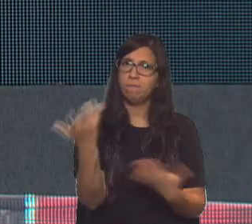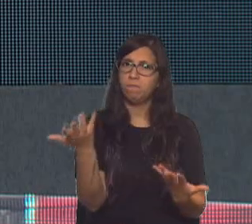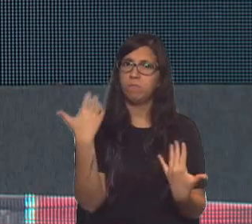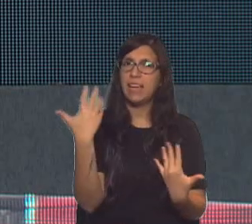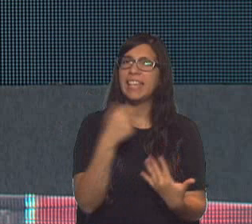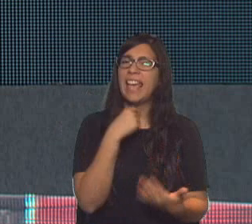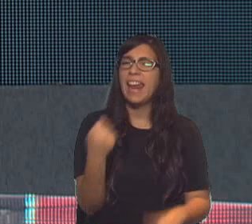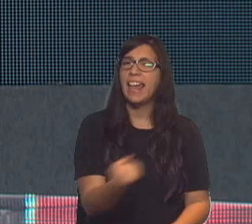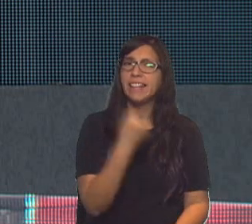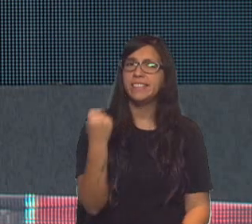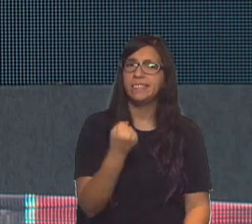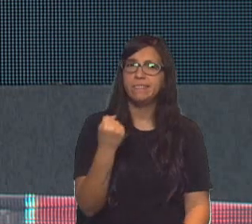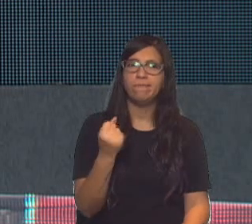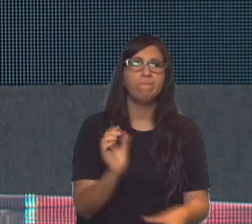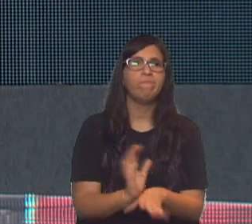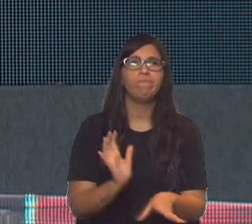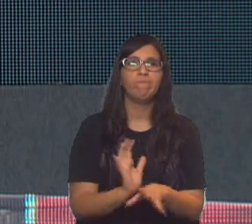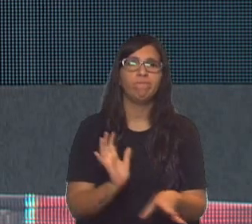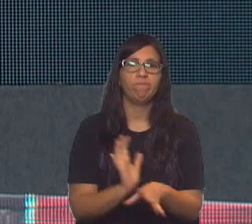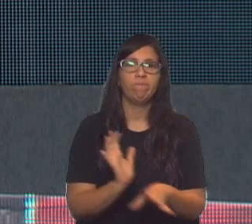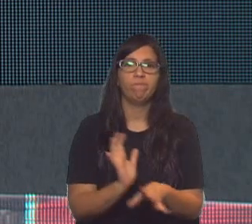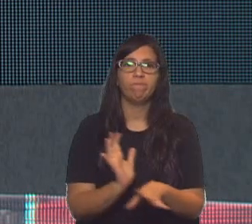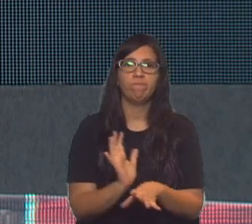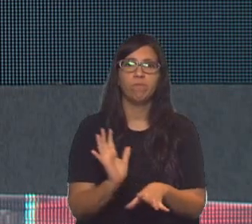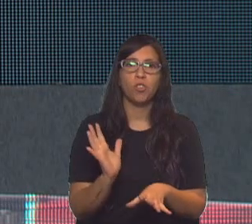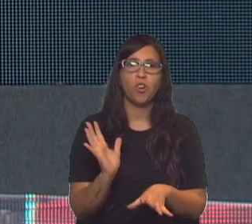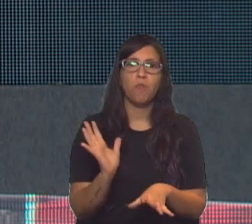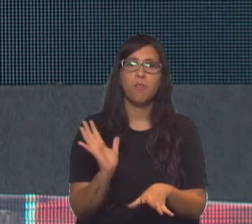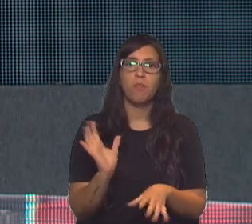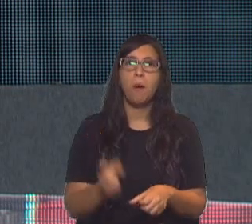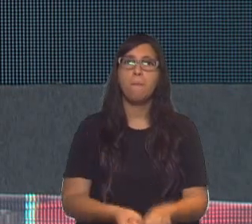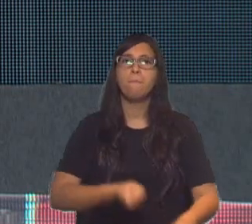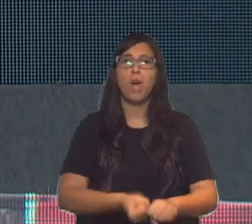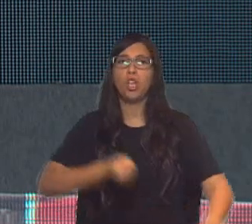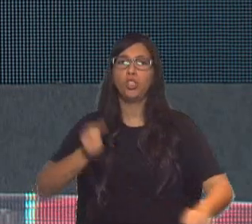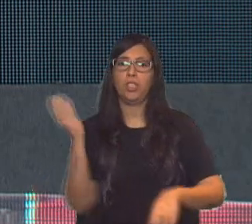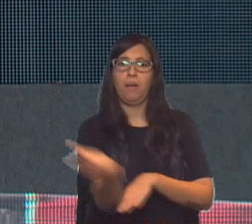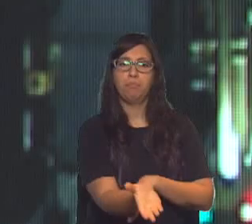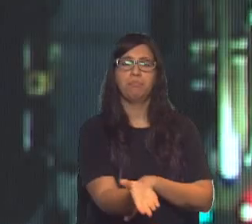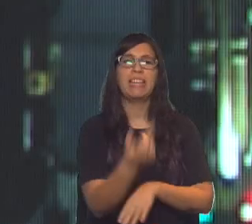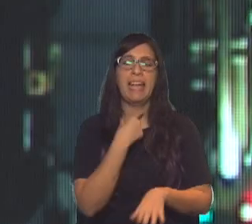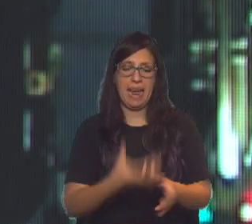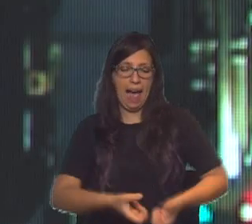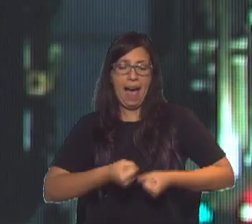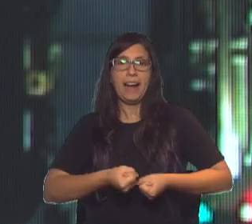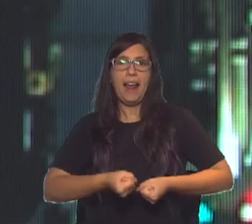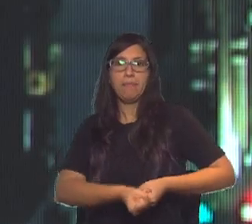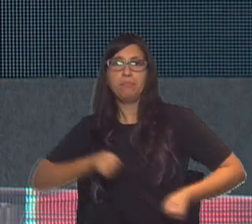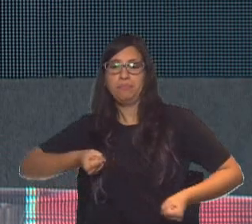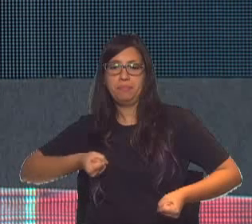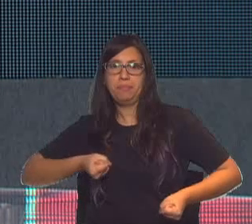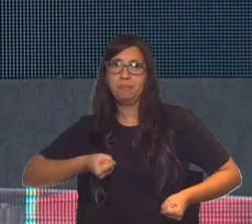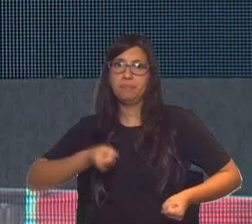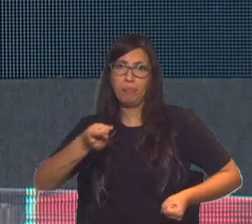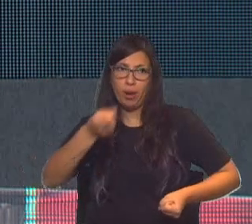quieren tener la la manija de La motosierra Y ustedes van a ser carne de La motosierra y tu